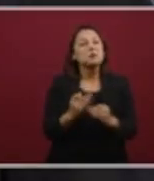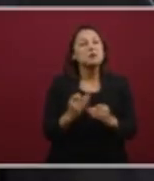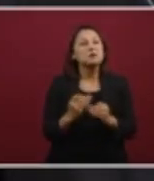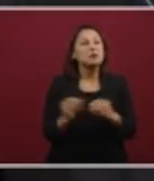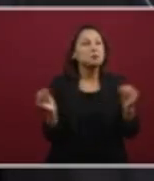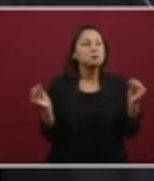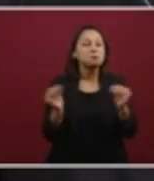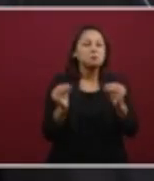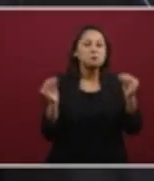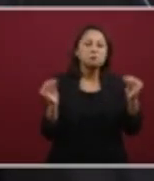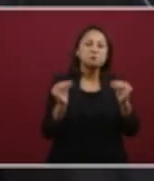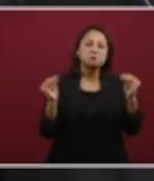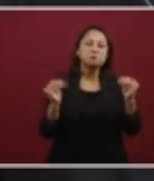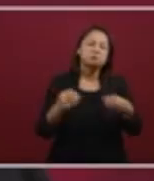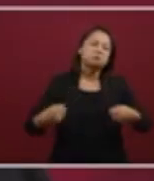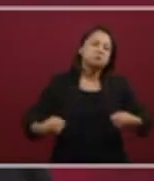asunto.